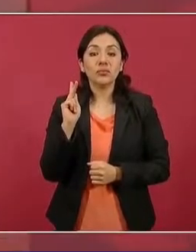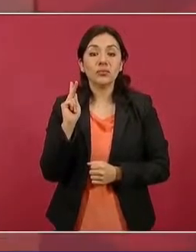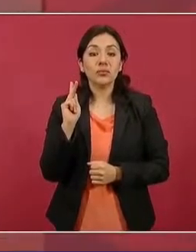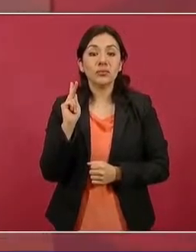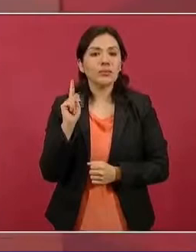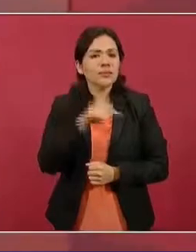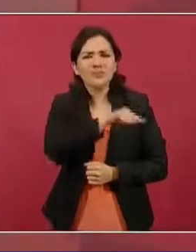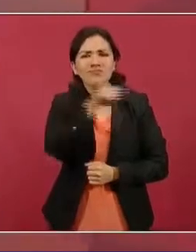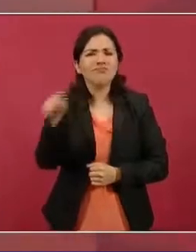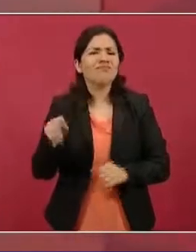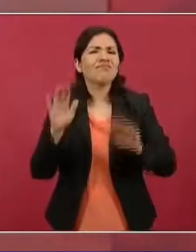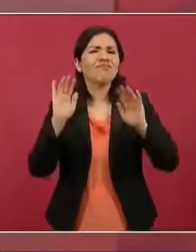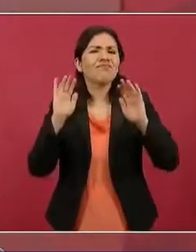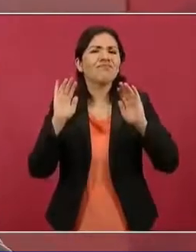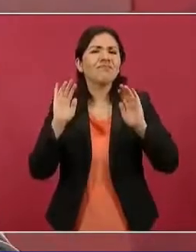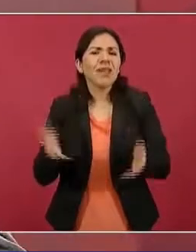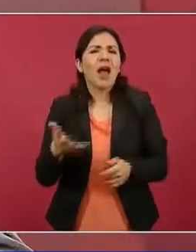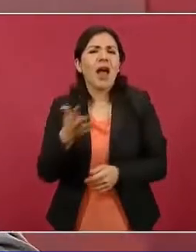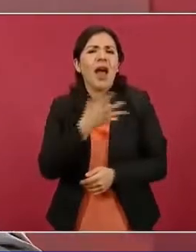tenían demasiada